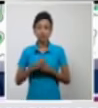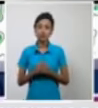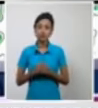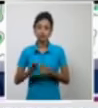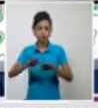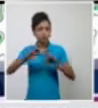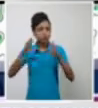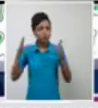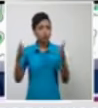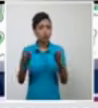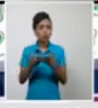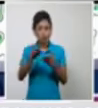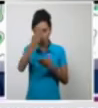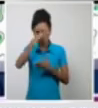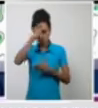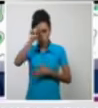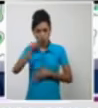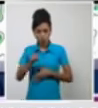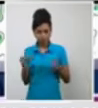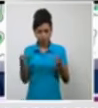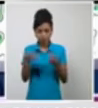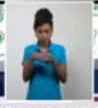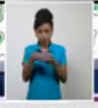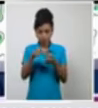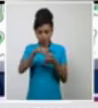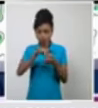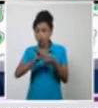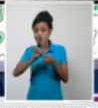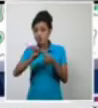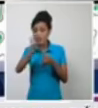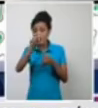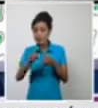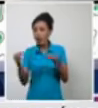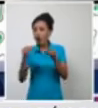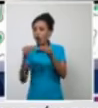fueron cubanos, de ellos 9 fueron contacto